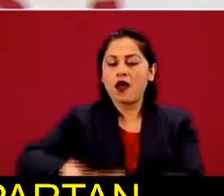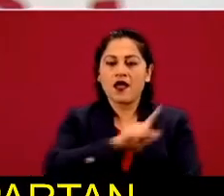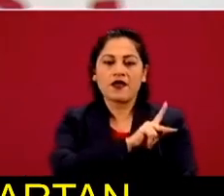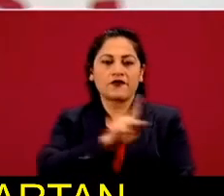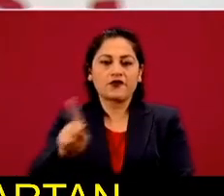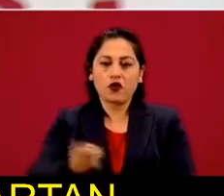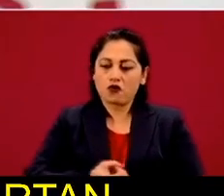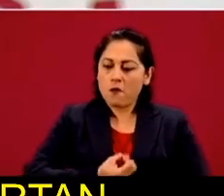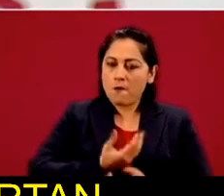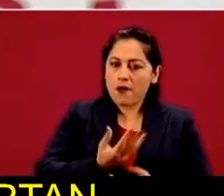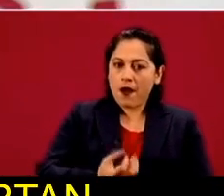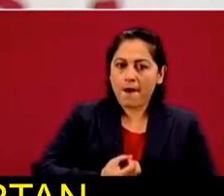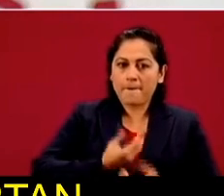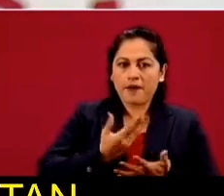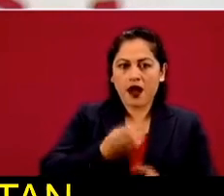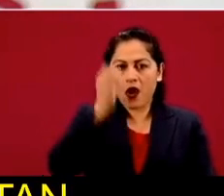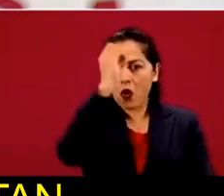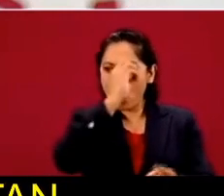y